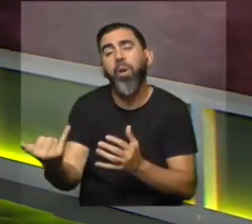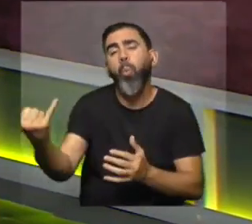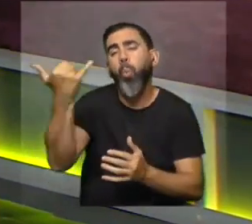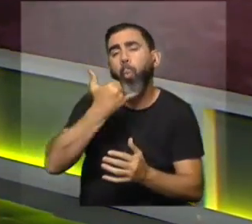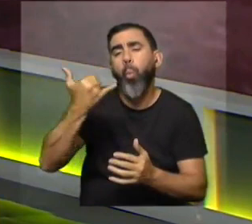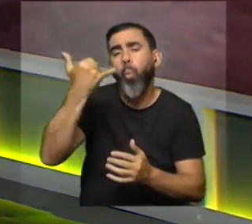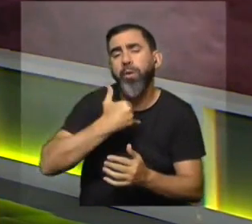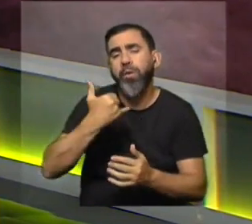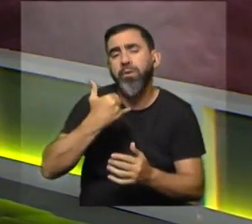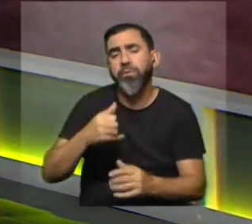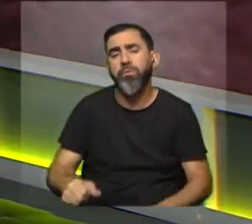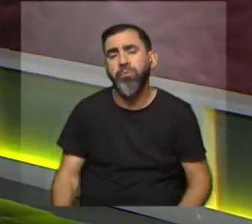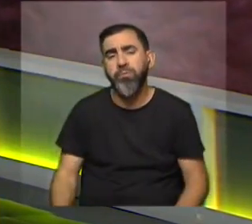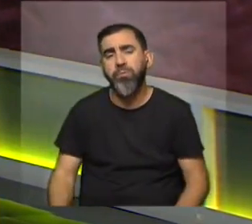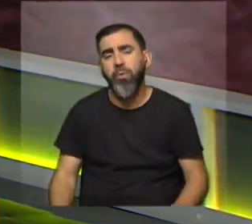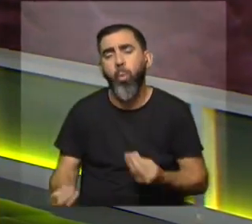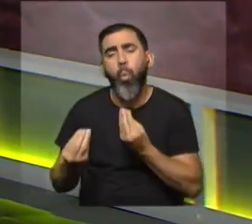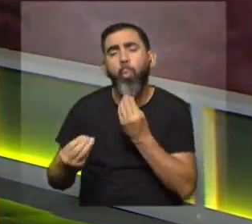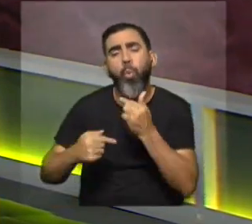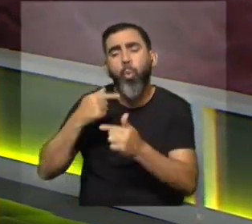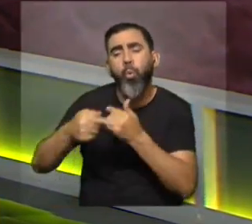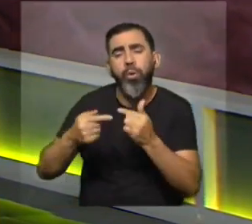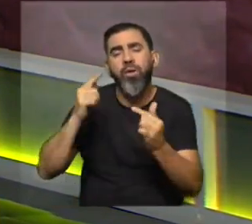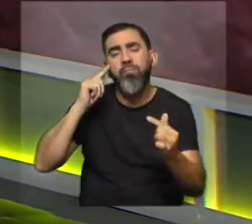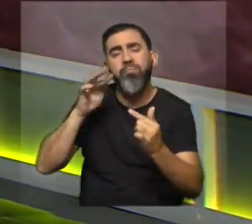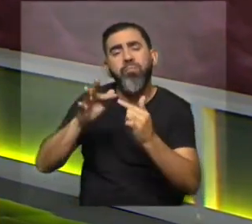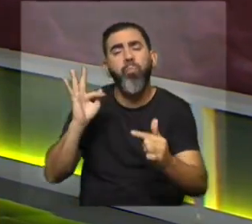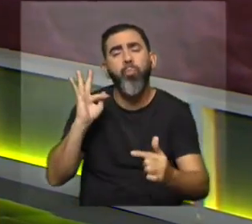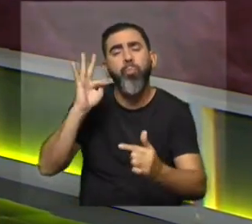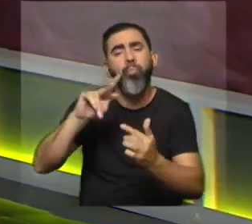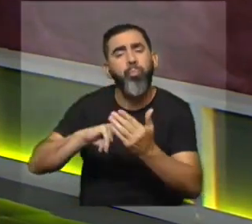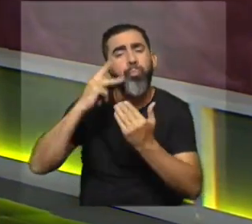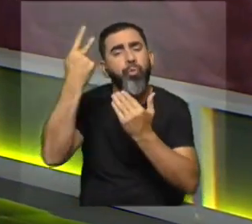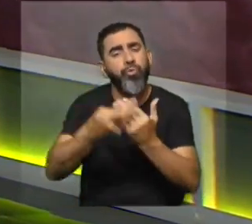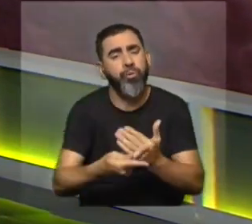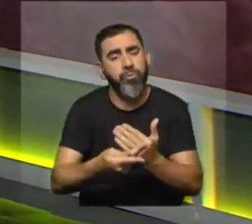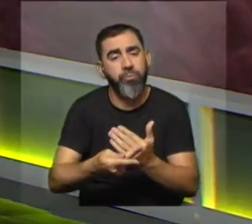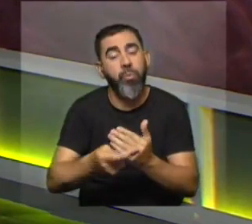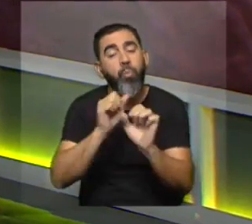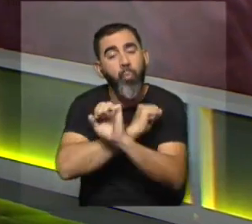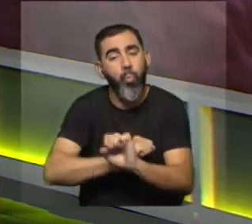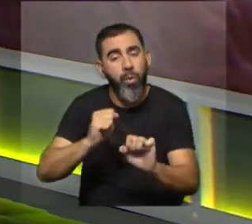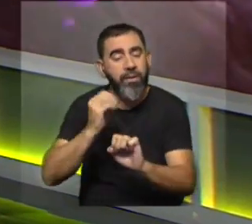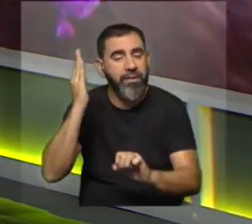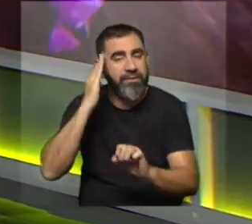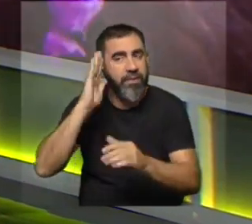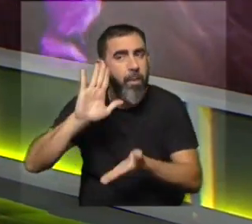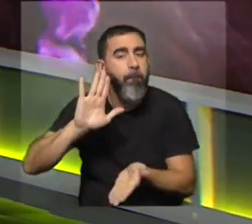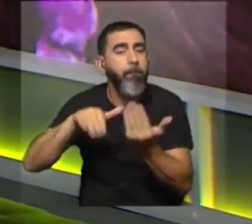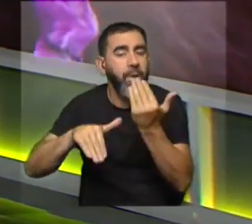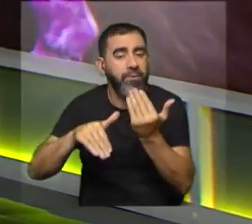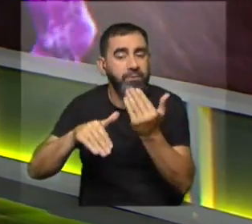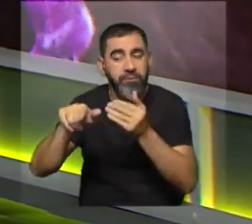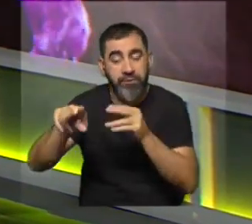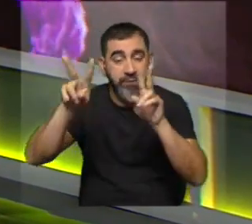Amy Mónaco cómo sigue esto y cuál es el proyecto que continúa y que va a permitir tener una visión más amplia de esa